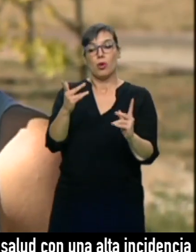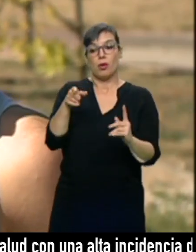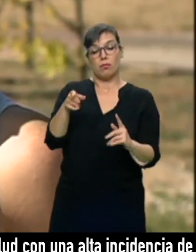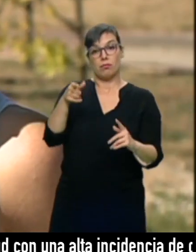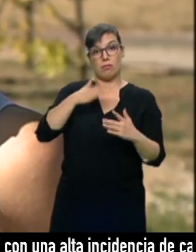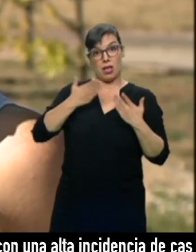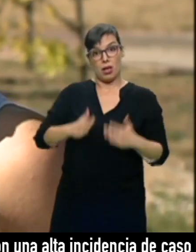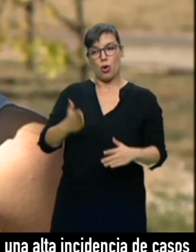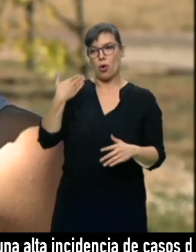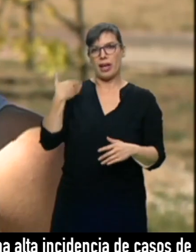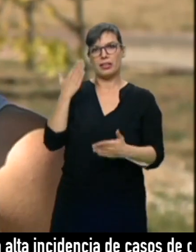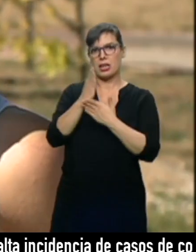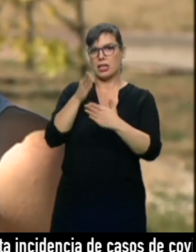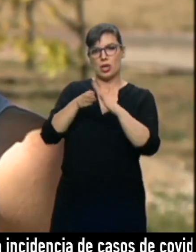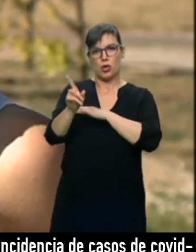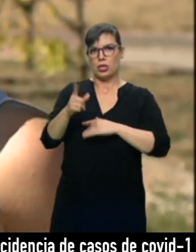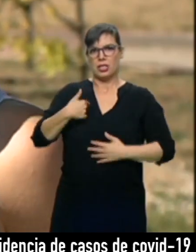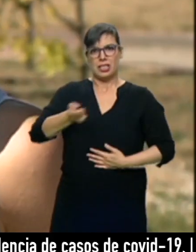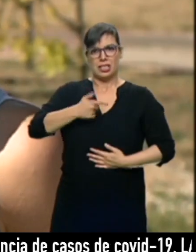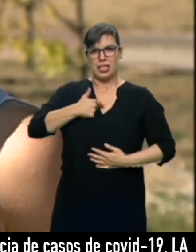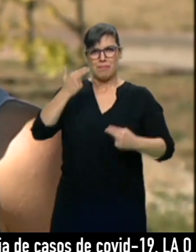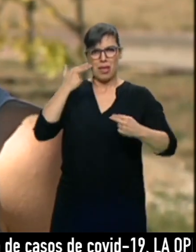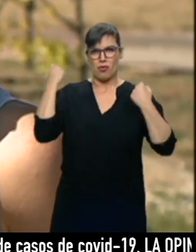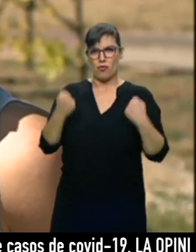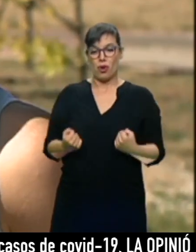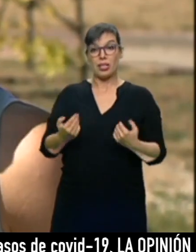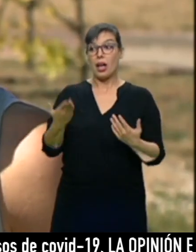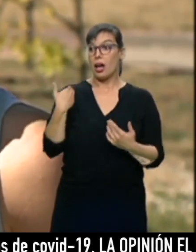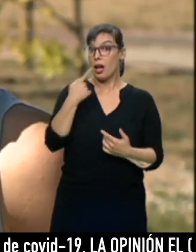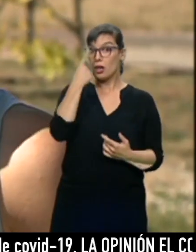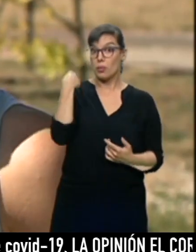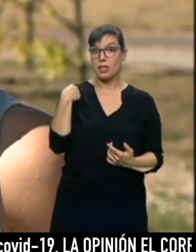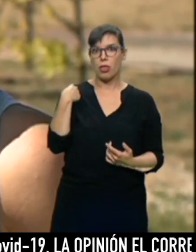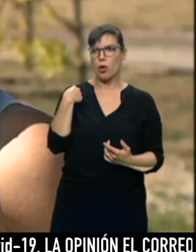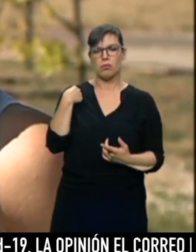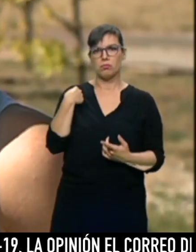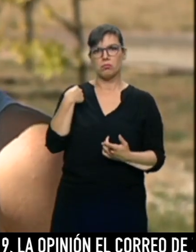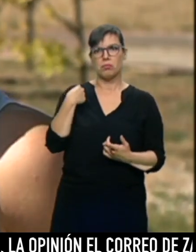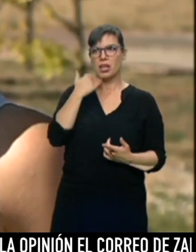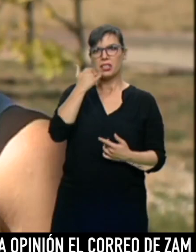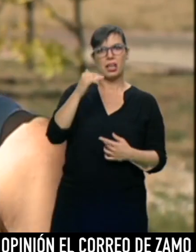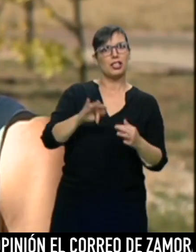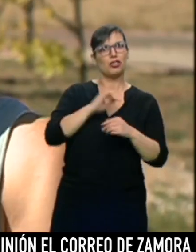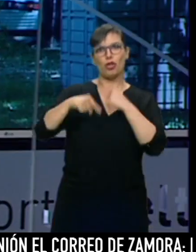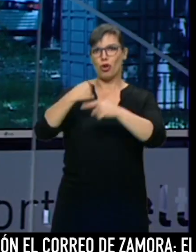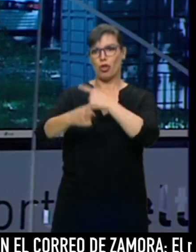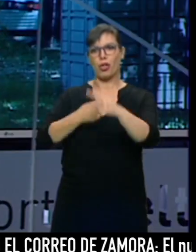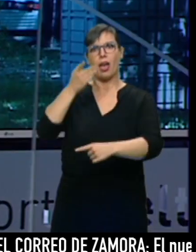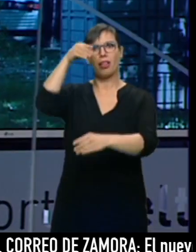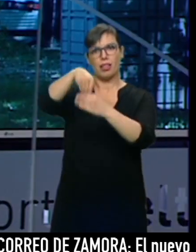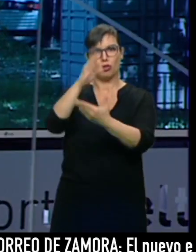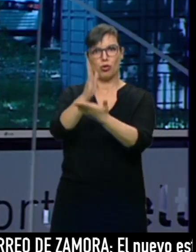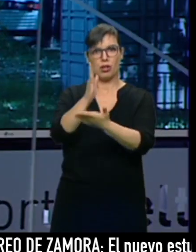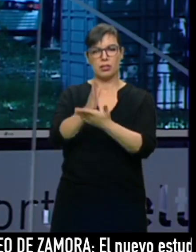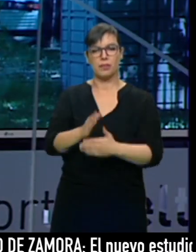que no entraba en la clase, le daba pánico y el año pasado ha estado casi todas las horas dentro de la clase. Hace